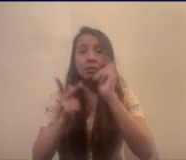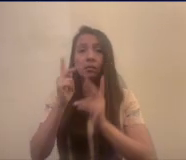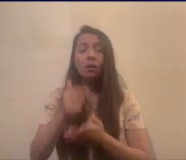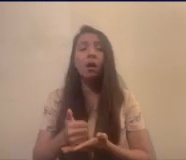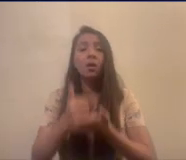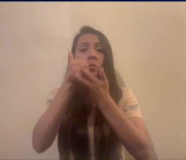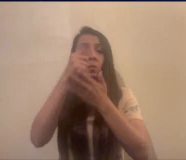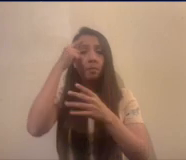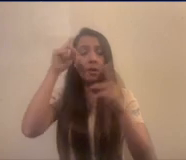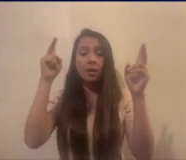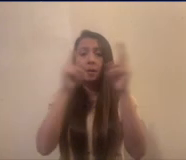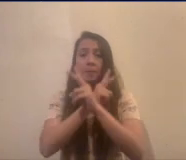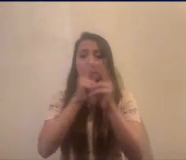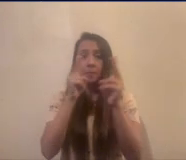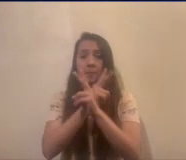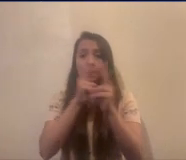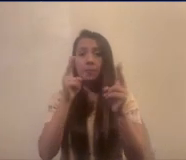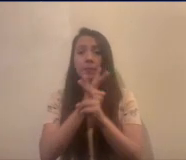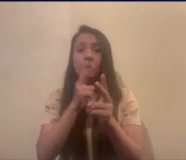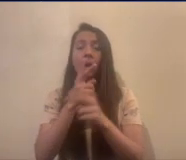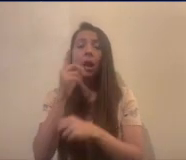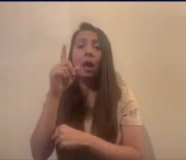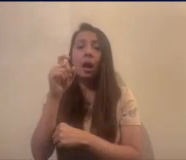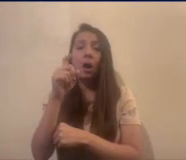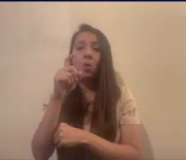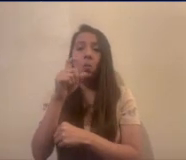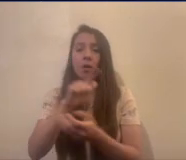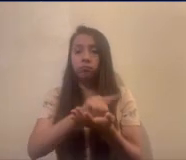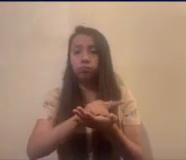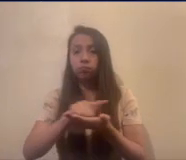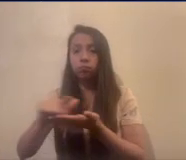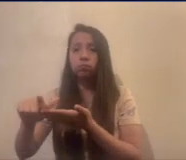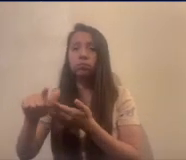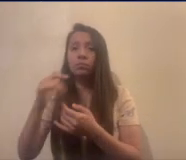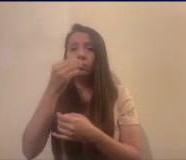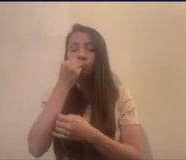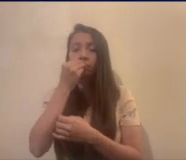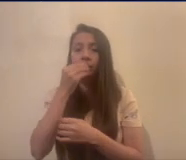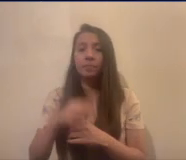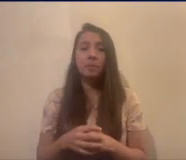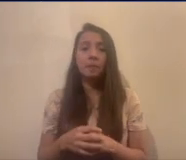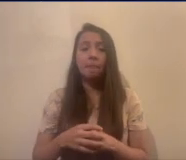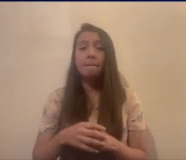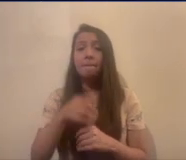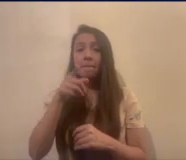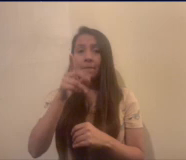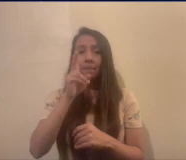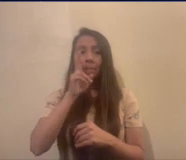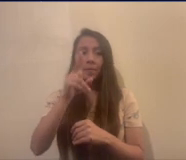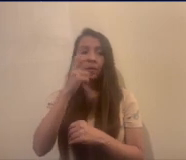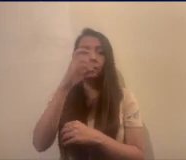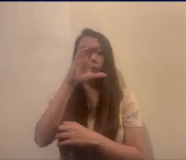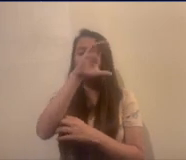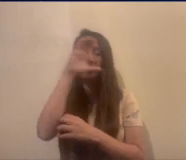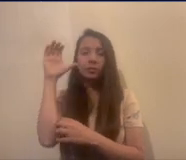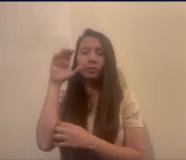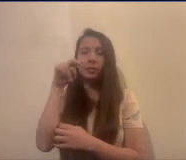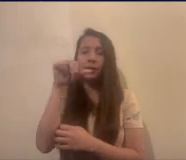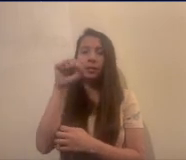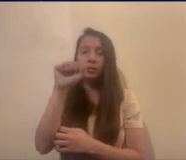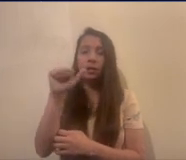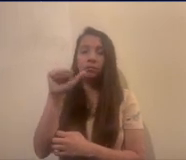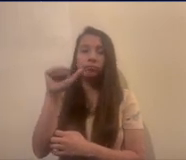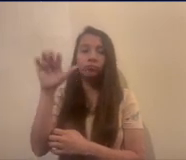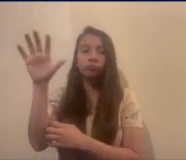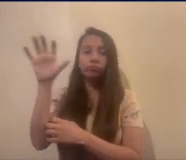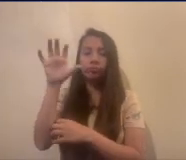pueden ayudarnos a generar oxígeno y la circulación del agua, la purificación del agua y el alimento. Como verán acá, esta es una imagen tomada de NASA de